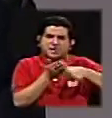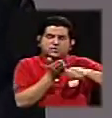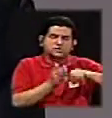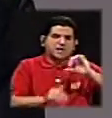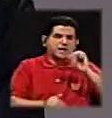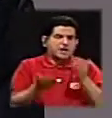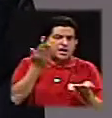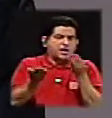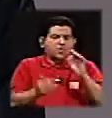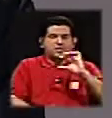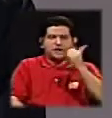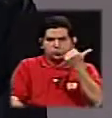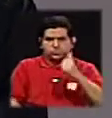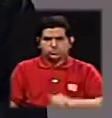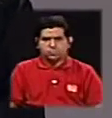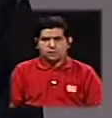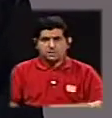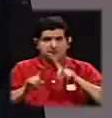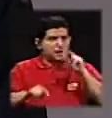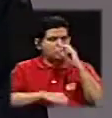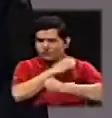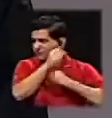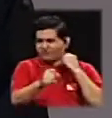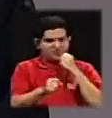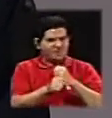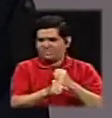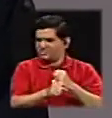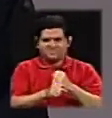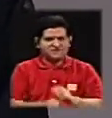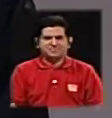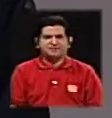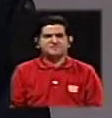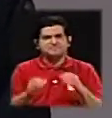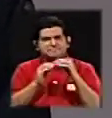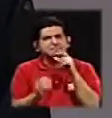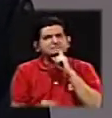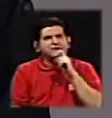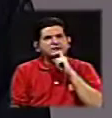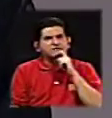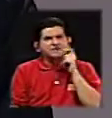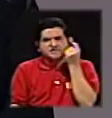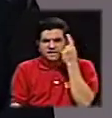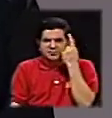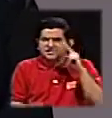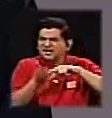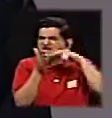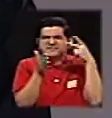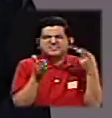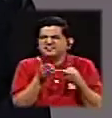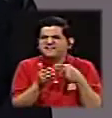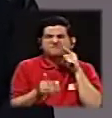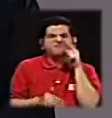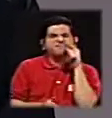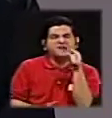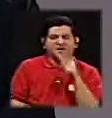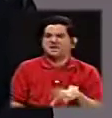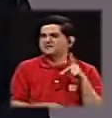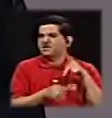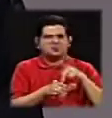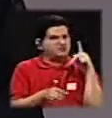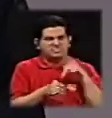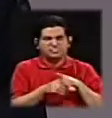otros, pero no en la edad. Lo que es más difícil es interpretar qué significa esa no